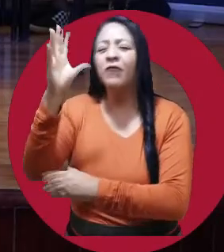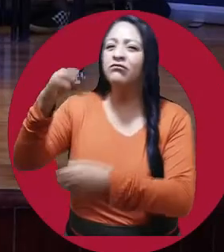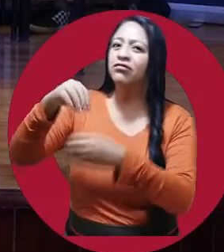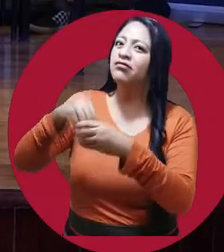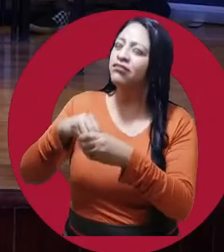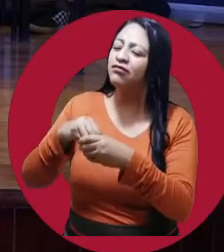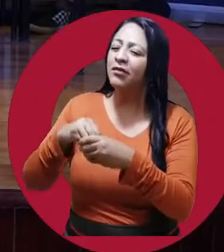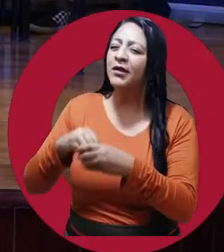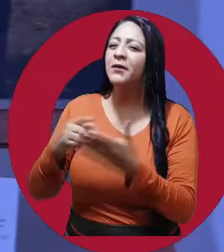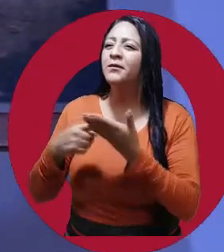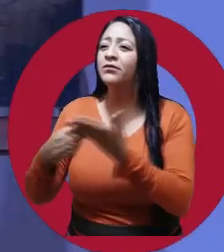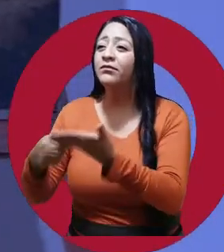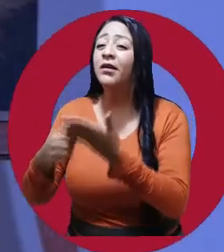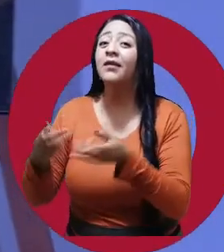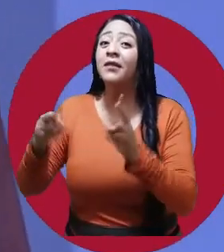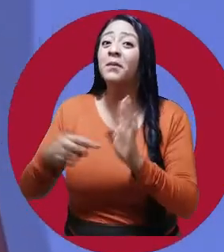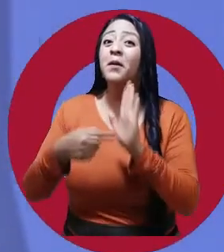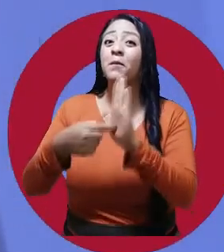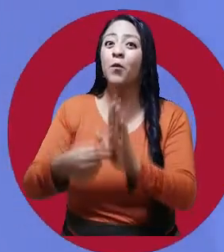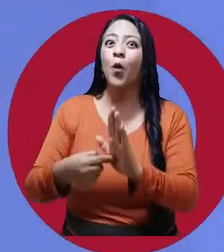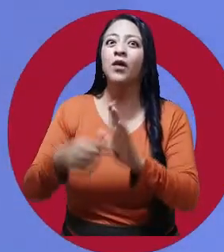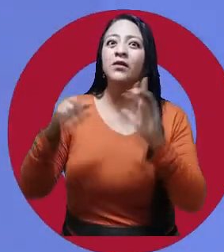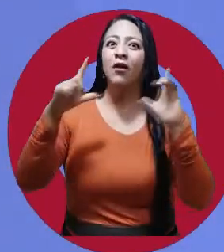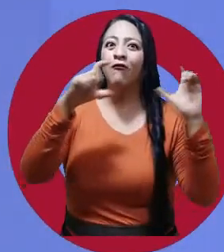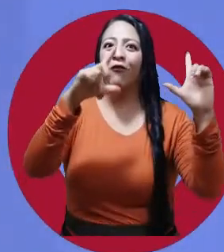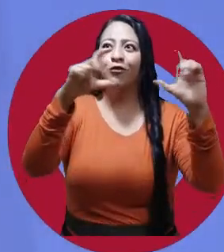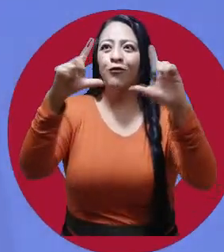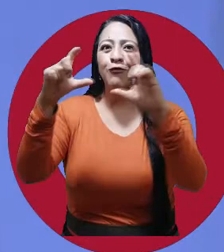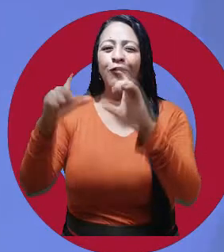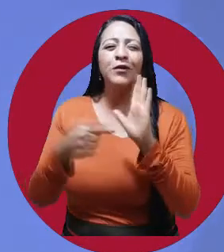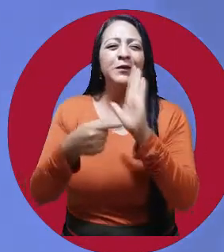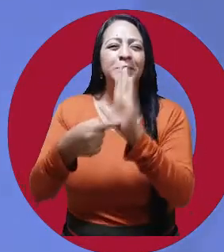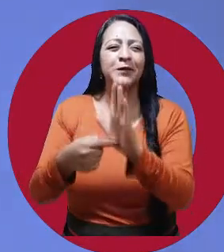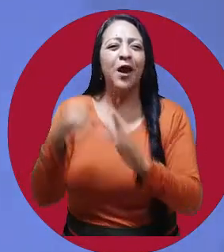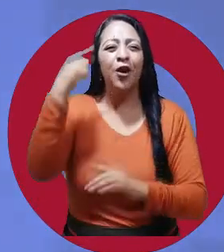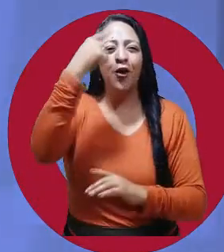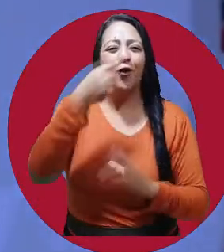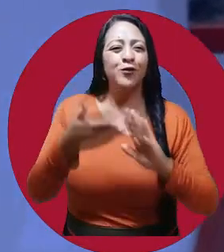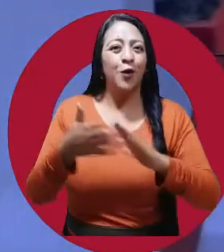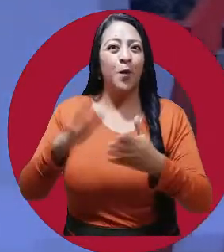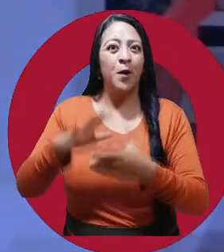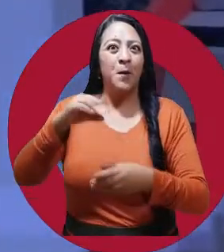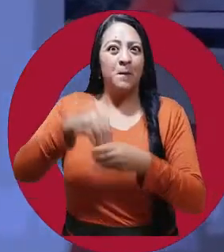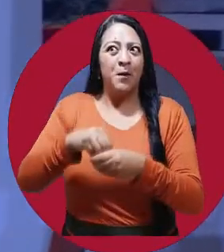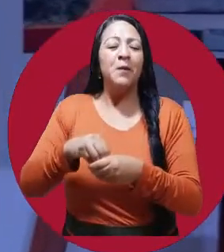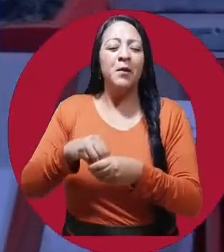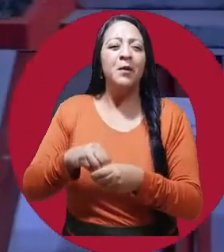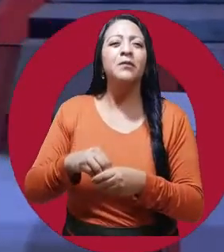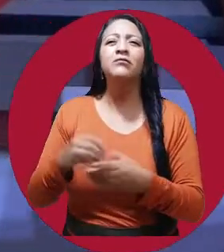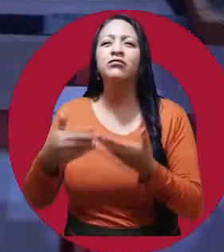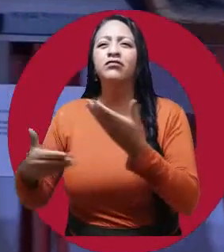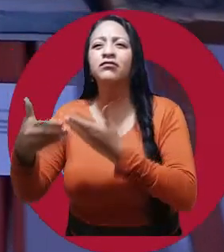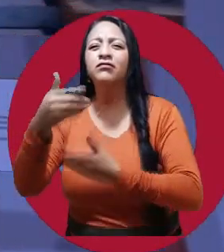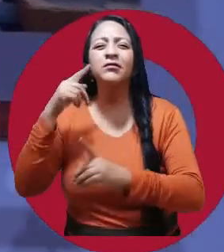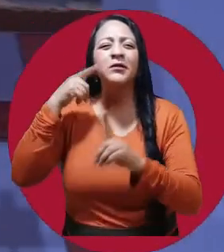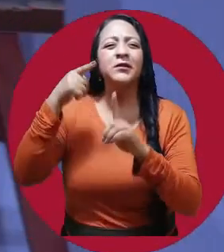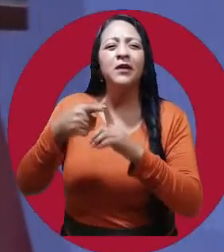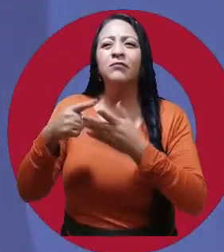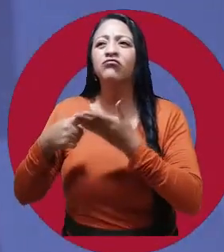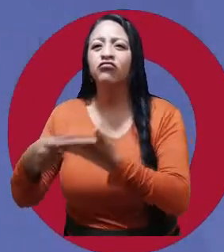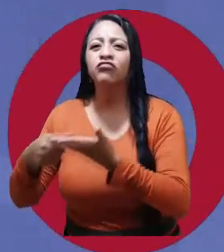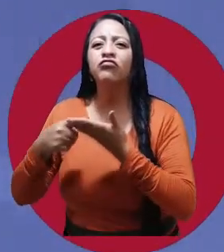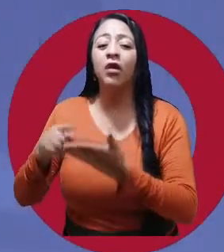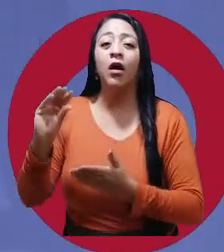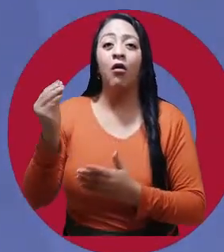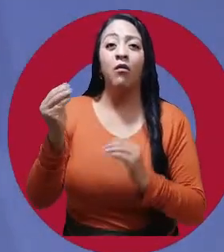y Plurinacionalidad, así como la presentación oficial de la exposición fotográfica Rostros de mi Comunidad. Esto con el fin de brindar un espacio de